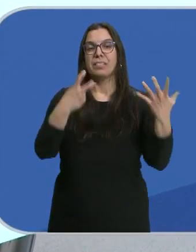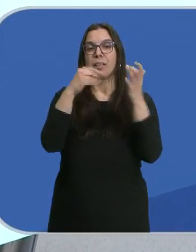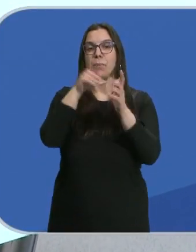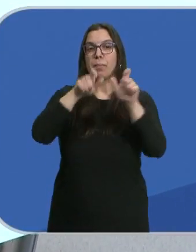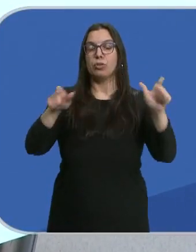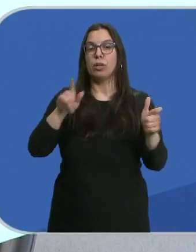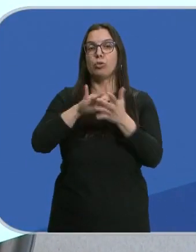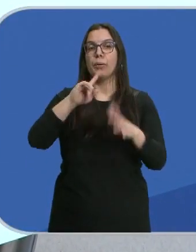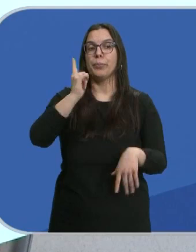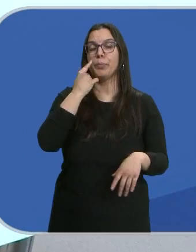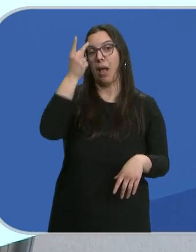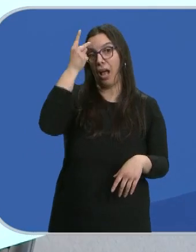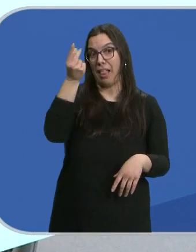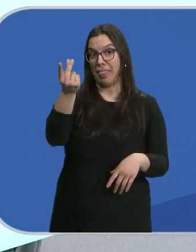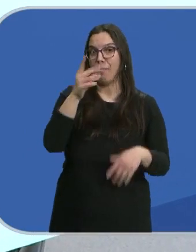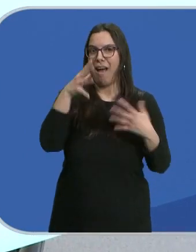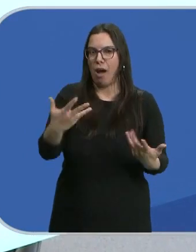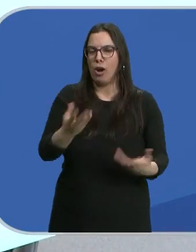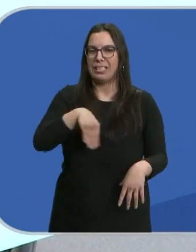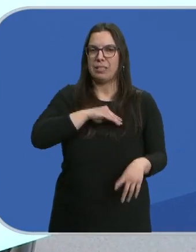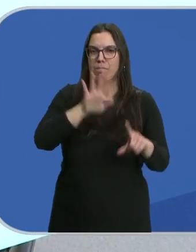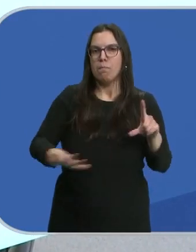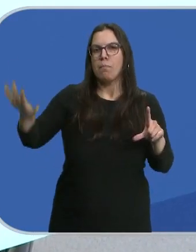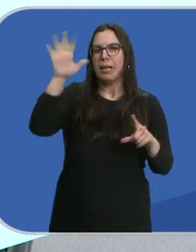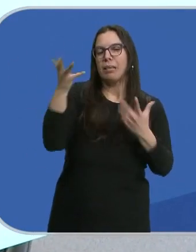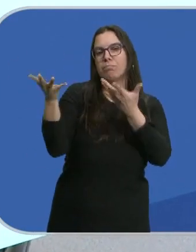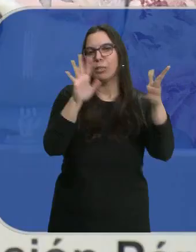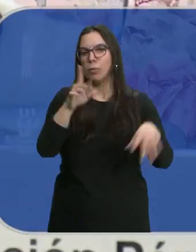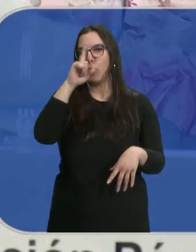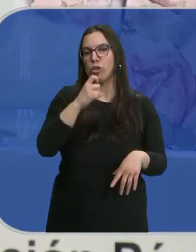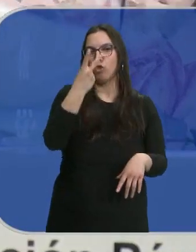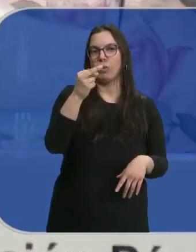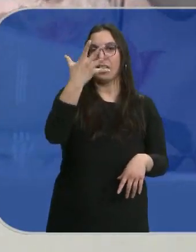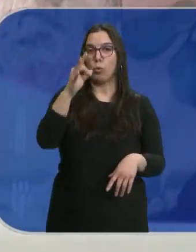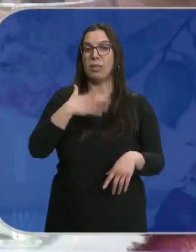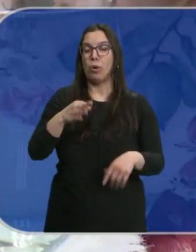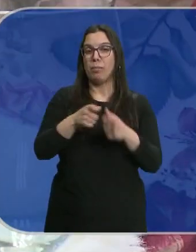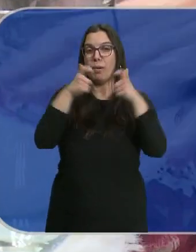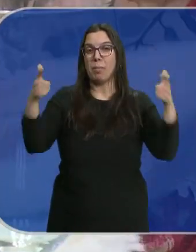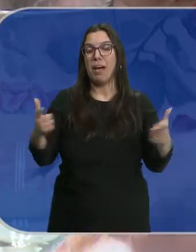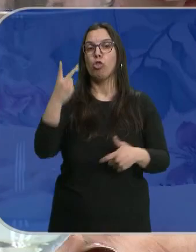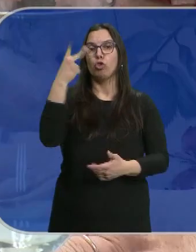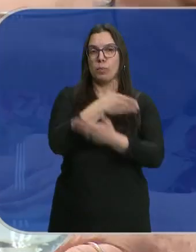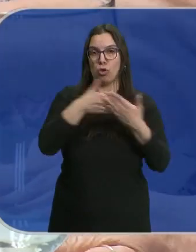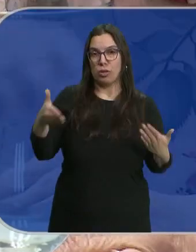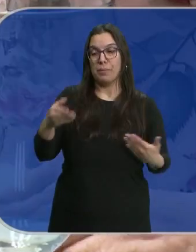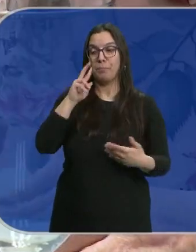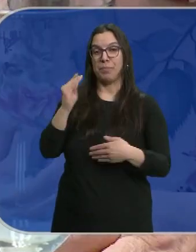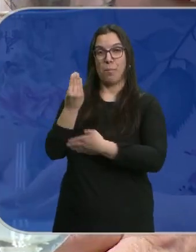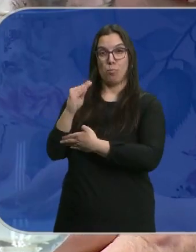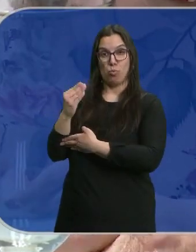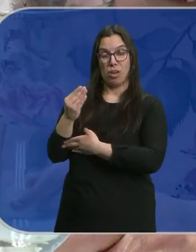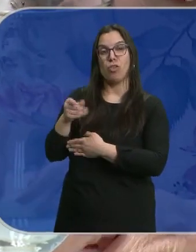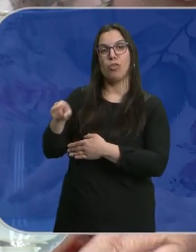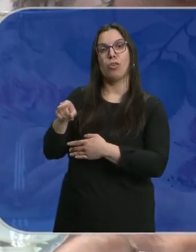700.000 personas tienen diagnosticado Alzheimer en estos momentos en España y se calcula que en 2050 puedan ser más de 2 millones. Este muñeco que